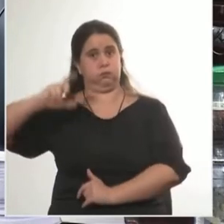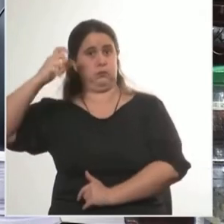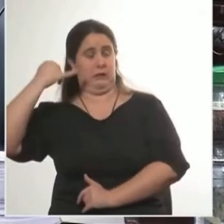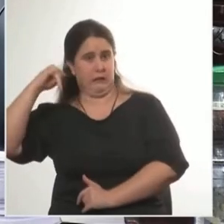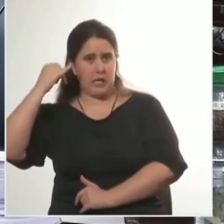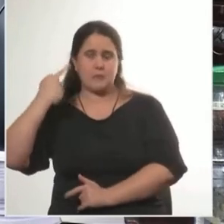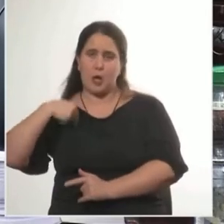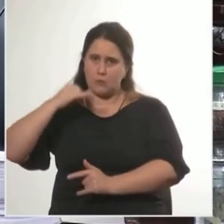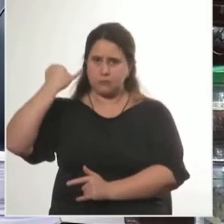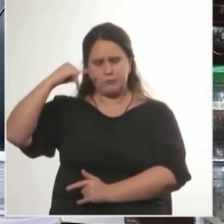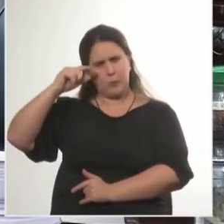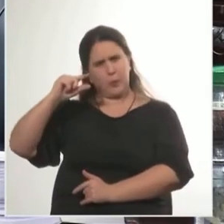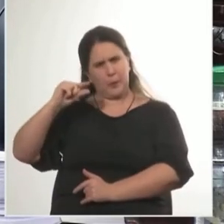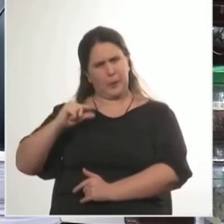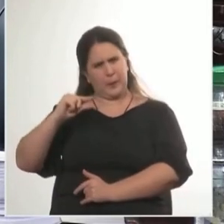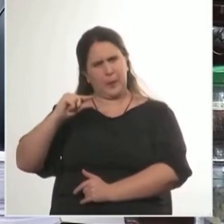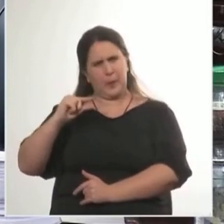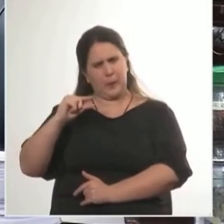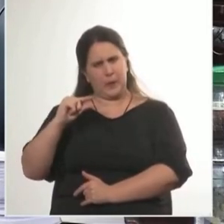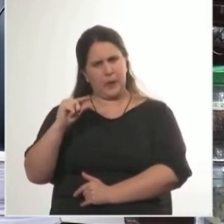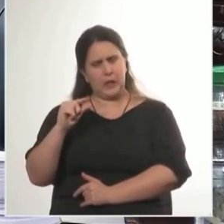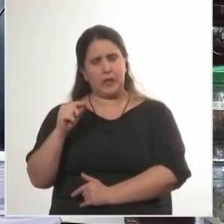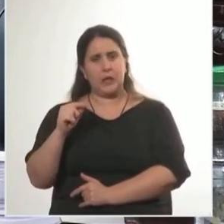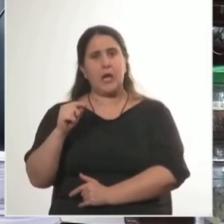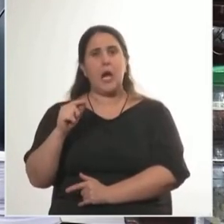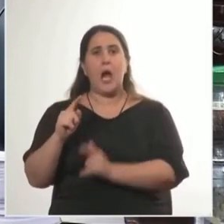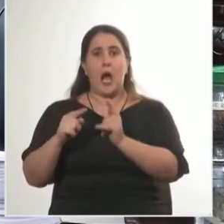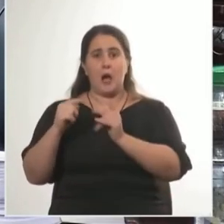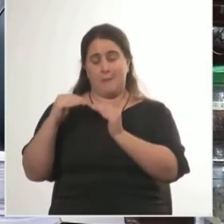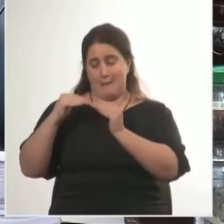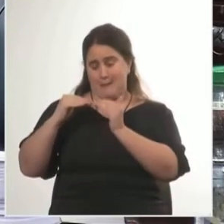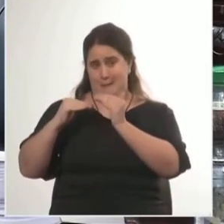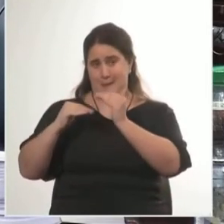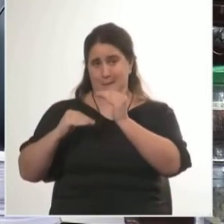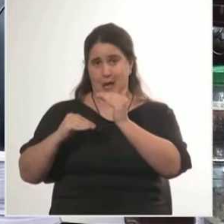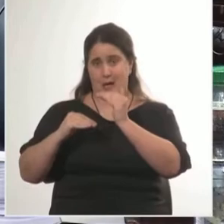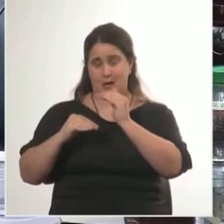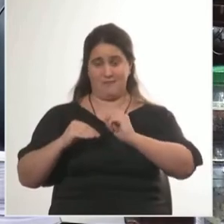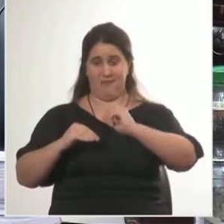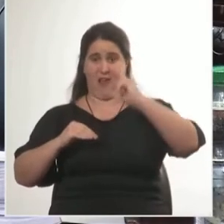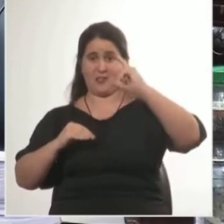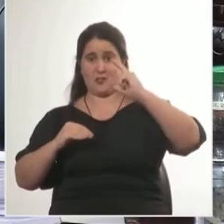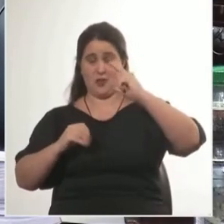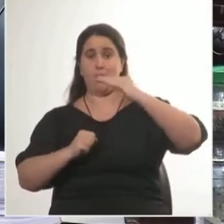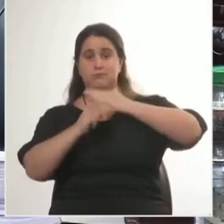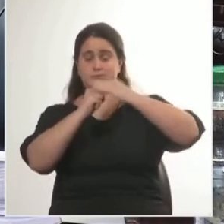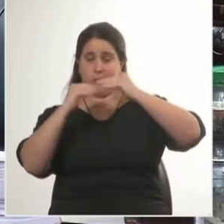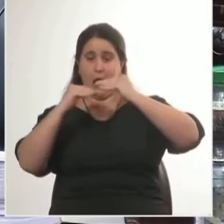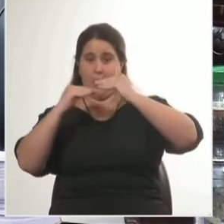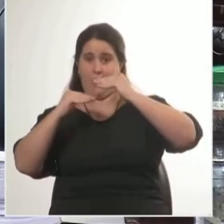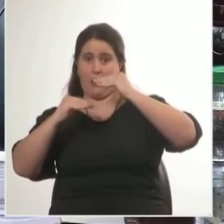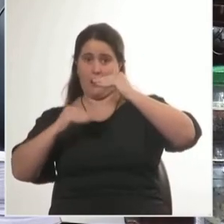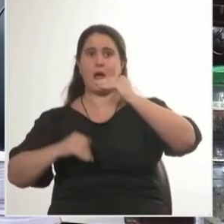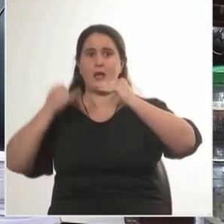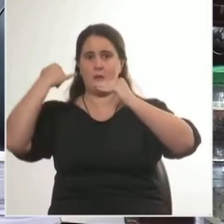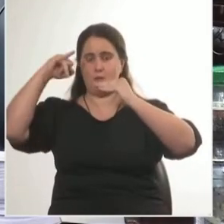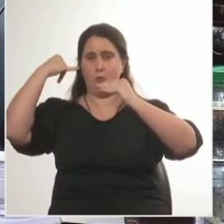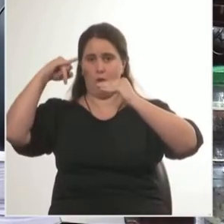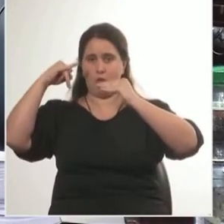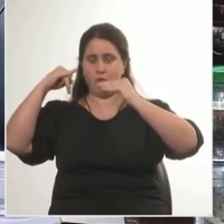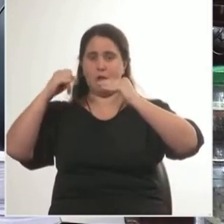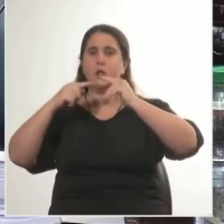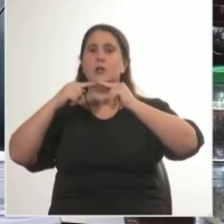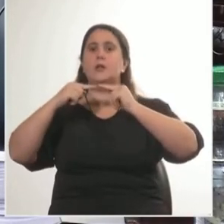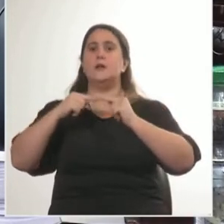fijó una tasa muy baja, varios puntos por debajo de ese techo, incluso por debajo del centro